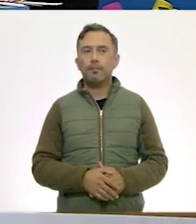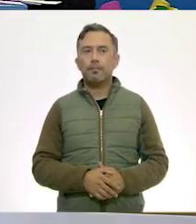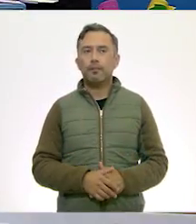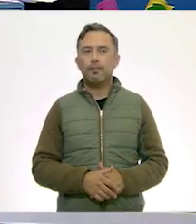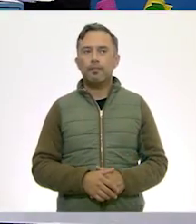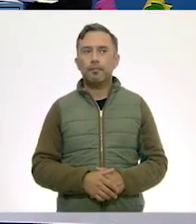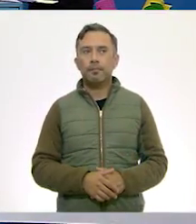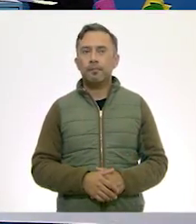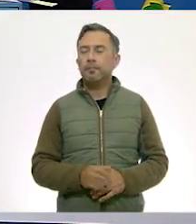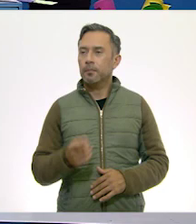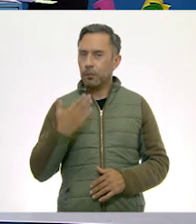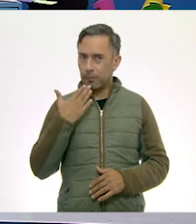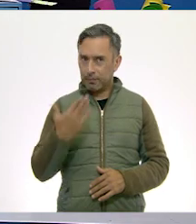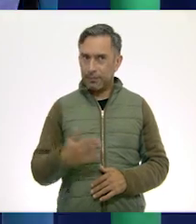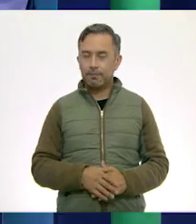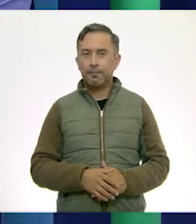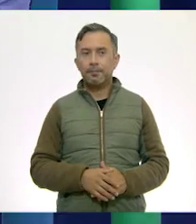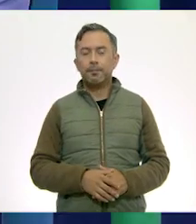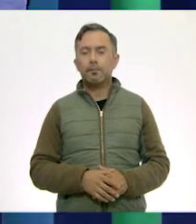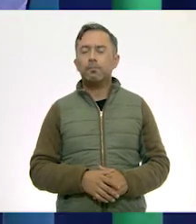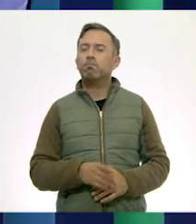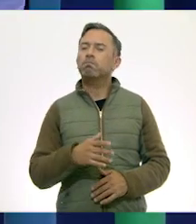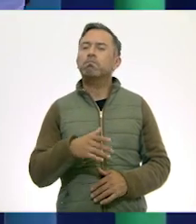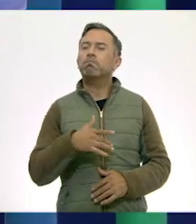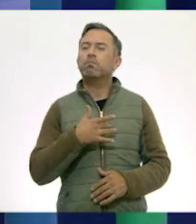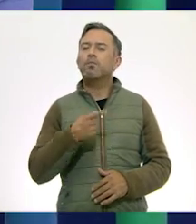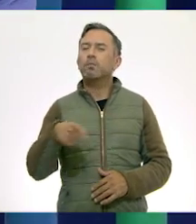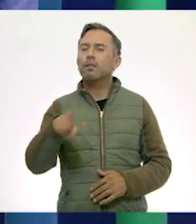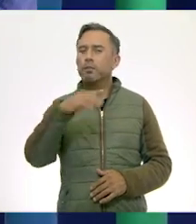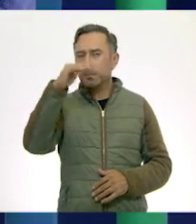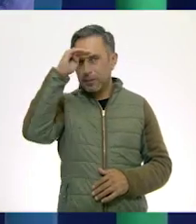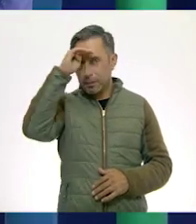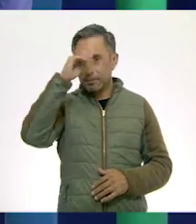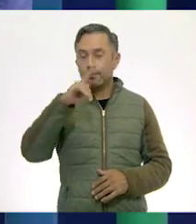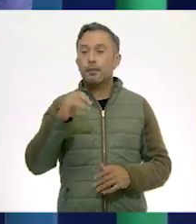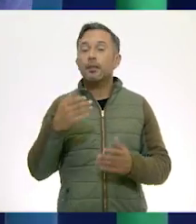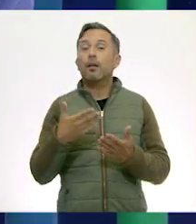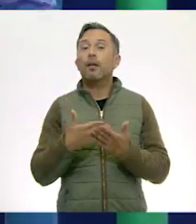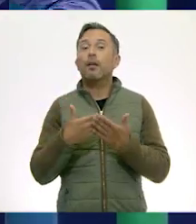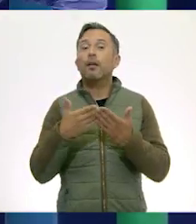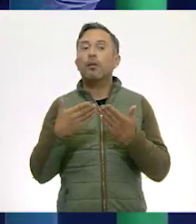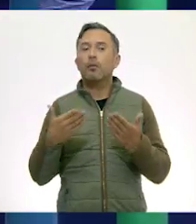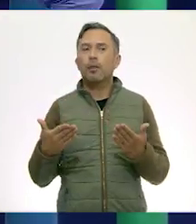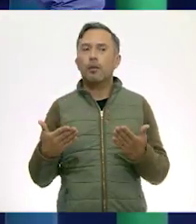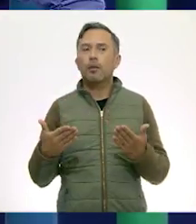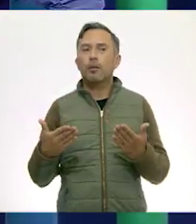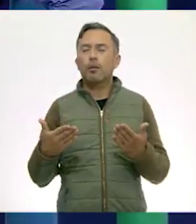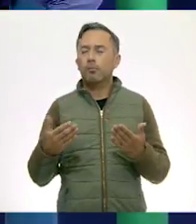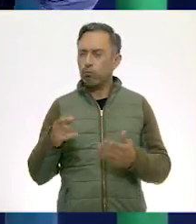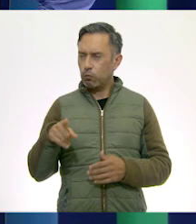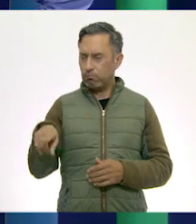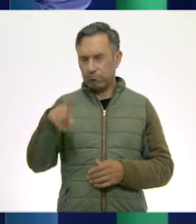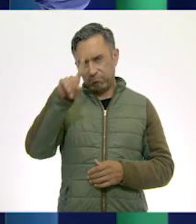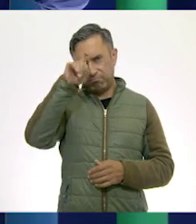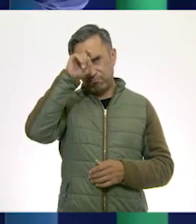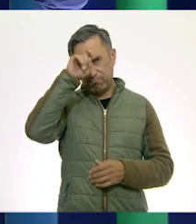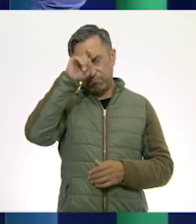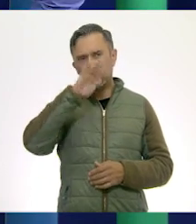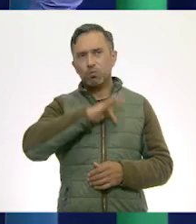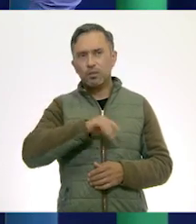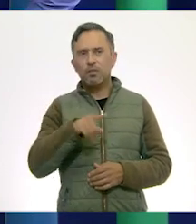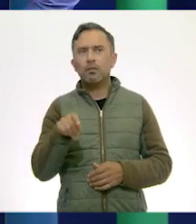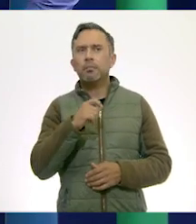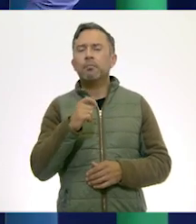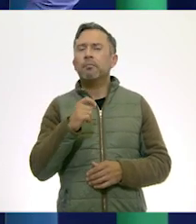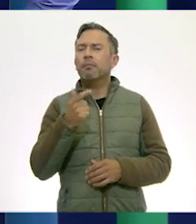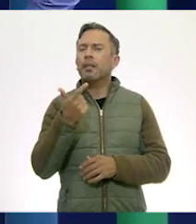Muy bien. ¿qué les parece si ahora hacemos... Bueno, ¿ustedes se han preguntado cómo sabemos lo de los